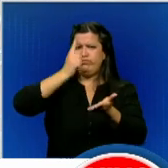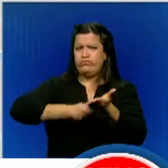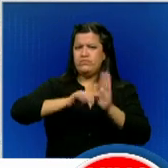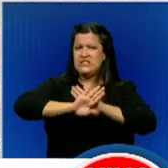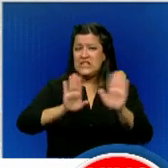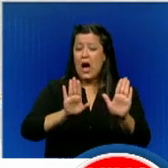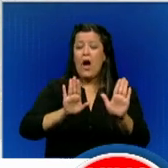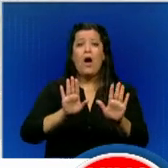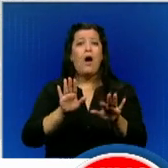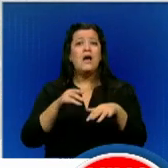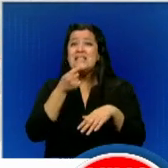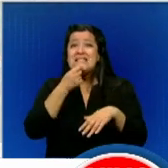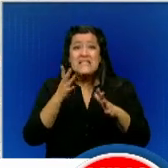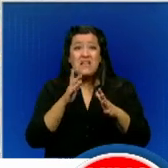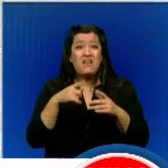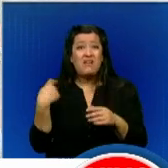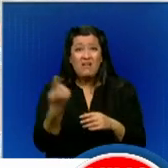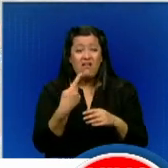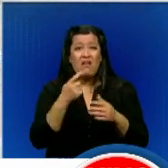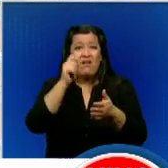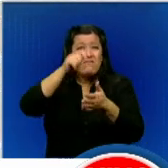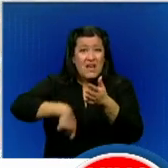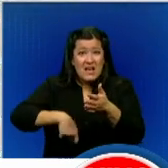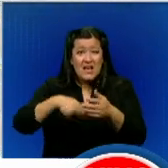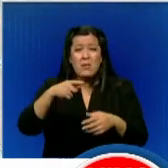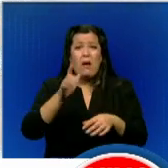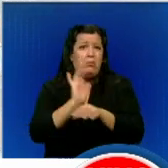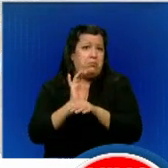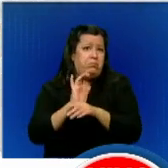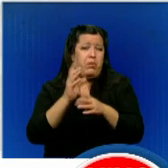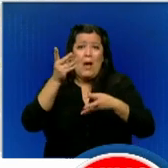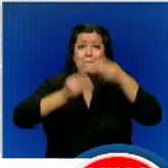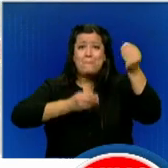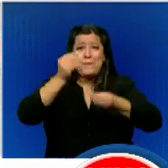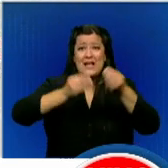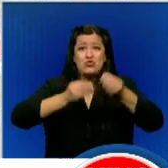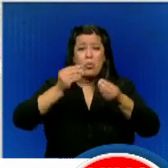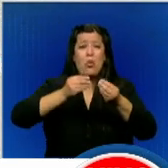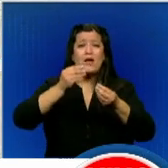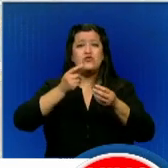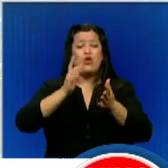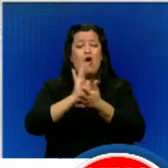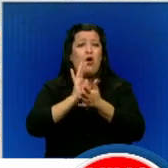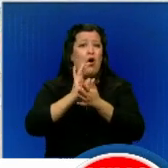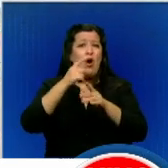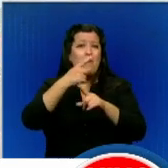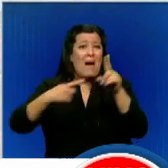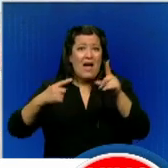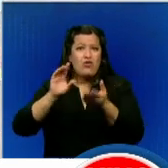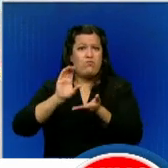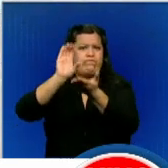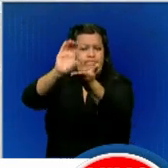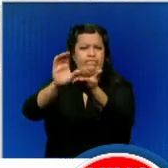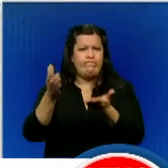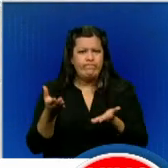eso significaba más de medio presupuesto para la provincia de san luís para que